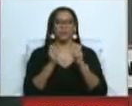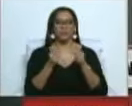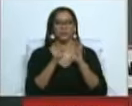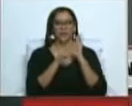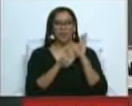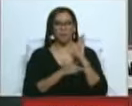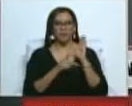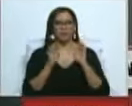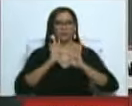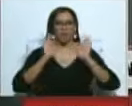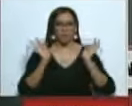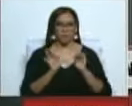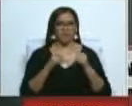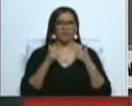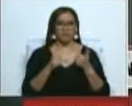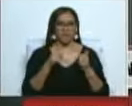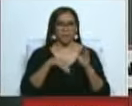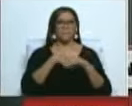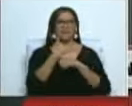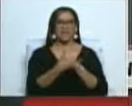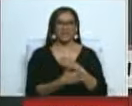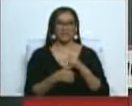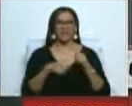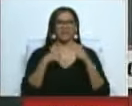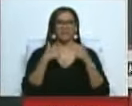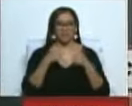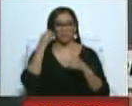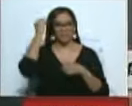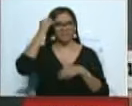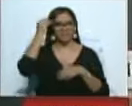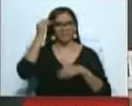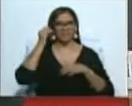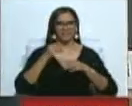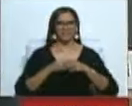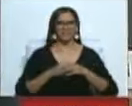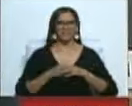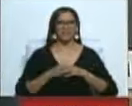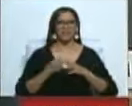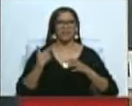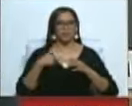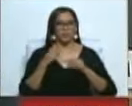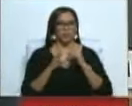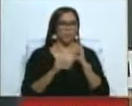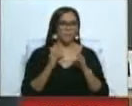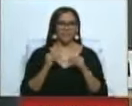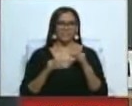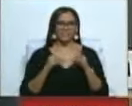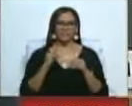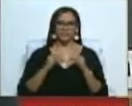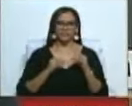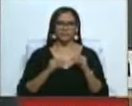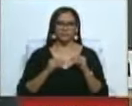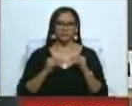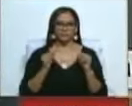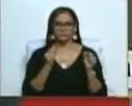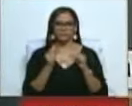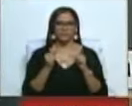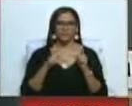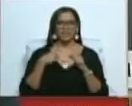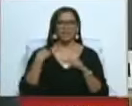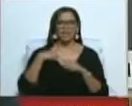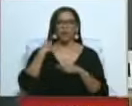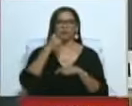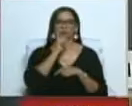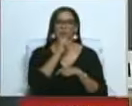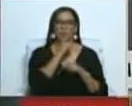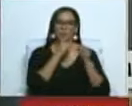manera estratégica, bien planificada, bien pensada, estuvimos conversando y tenía otros nombres, no me acuerdo.